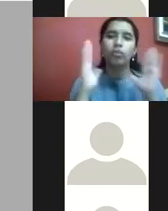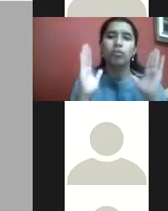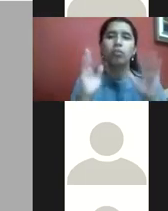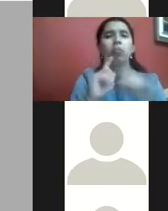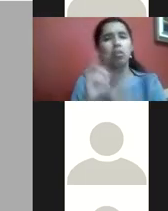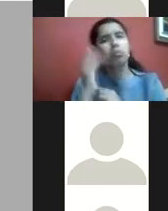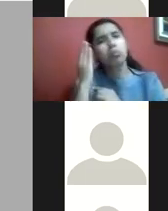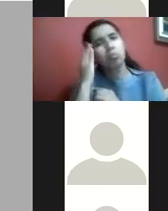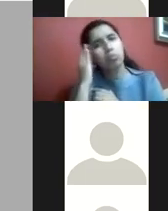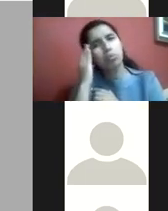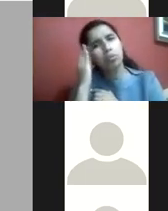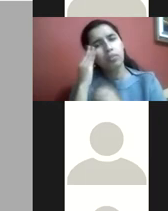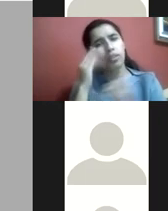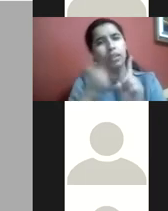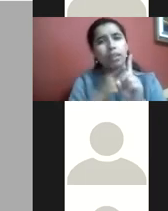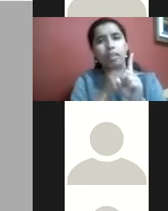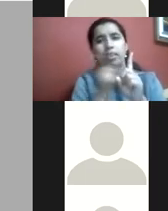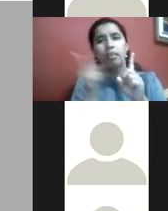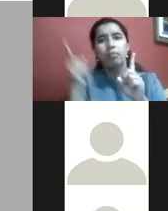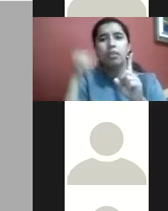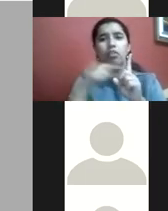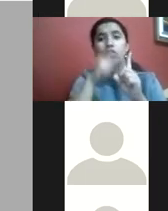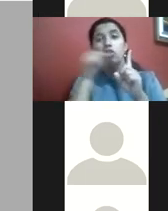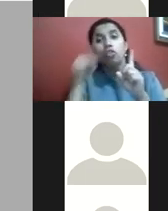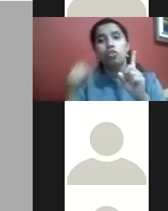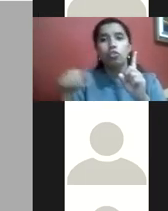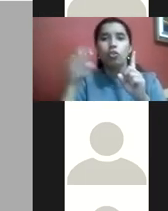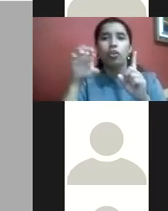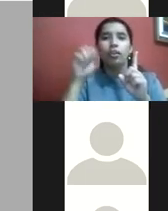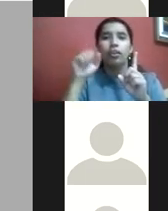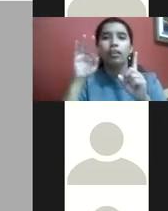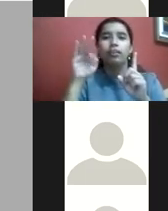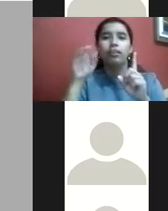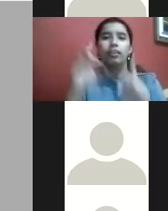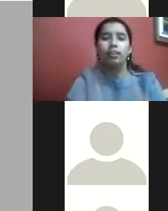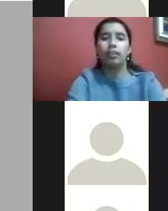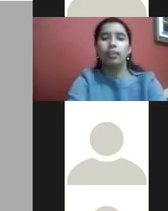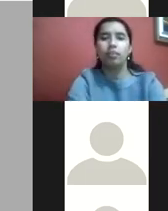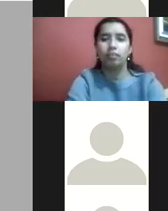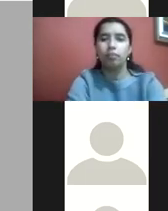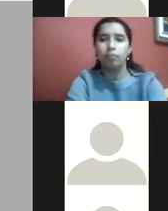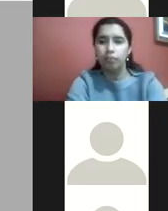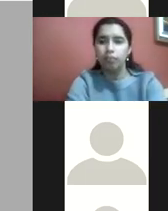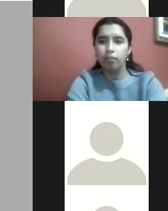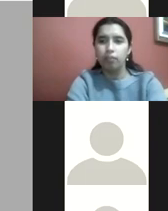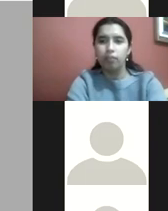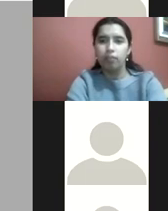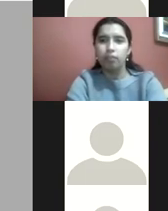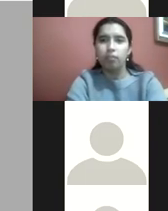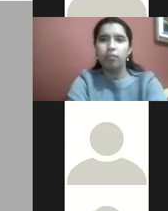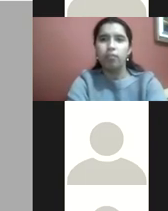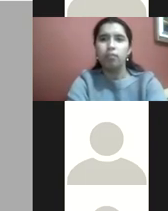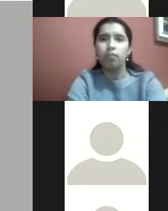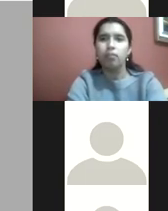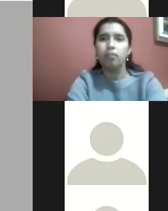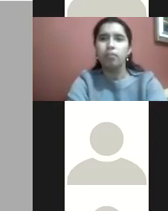la desviación estándar. Es decir, conocemos la desviación estándar, pero no la media. Entonces, si nosotros